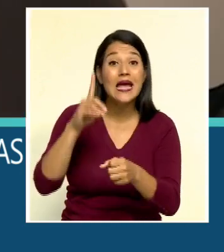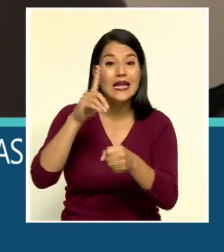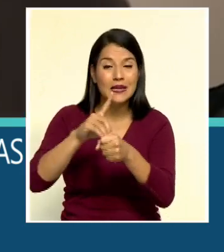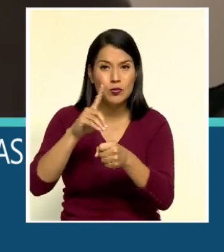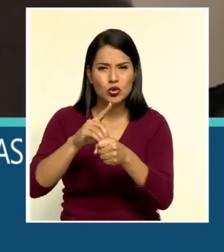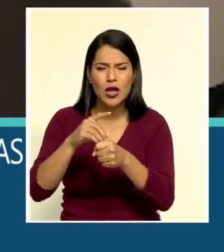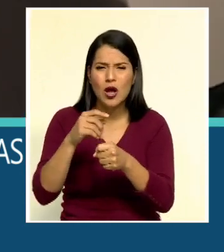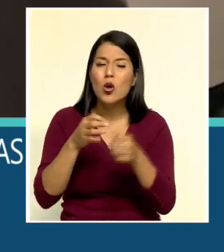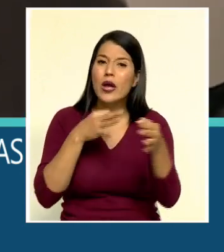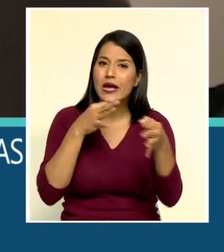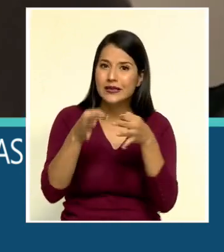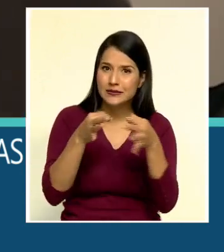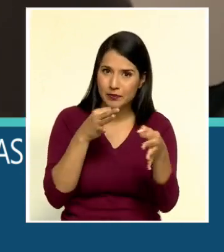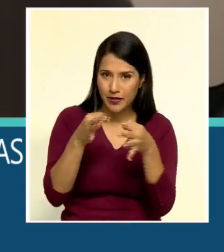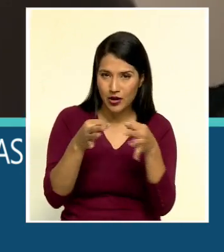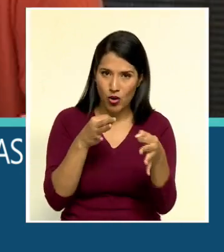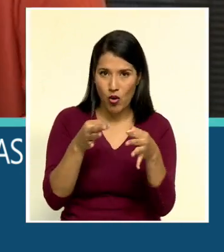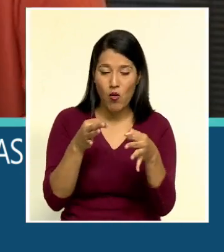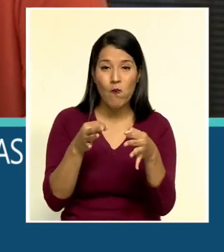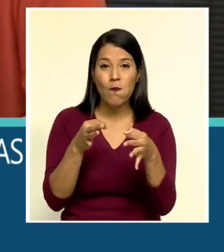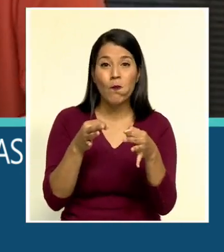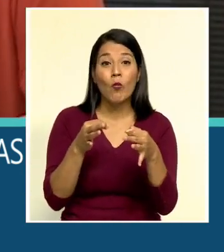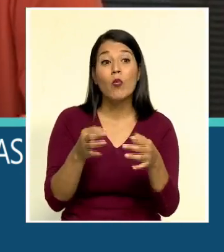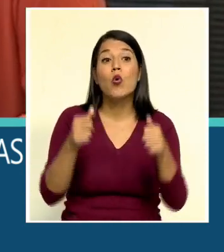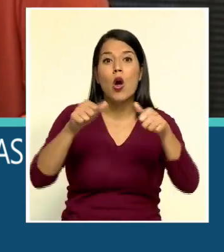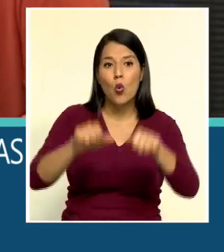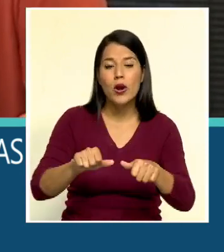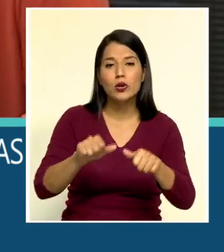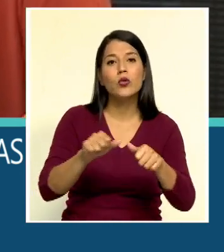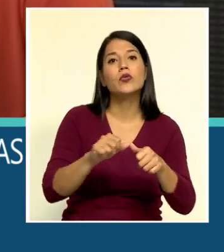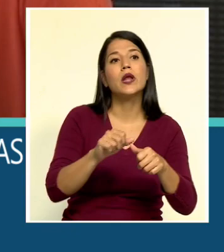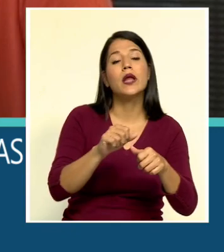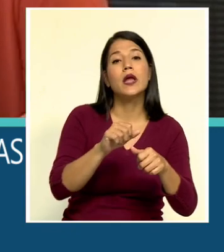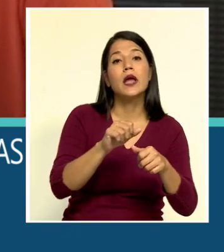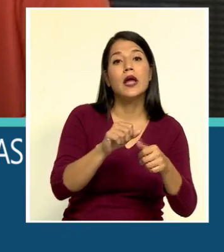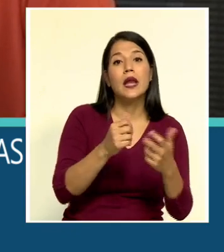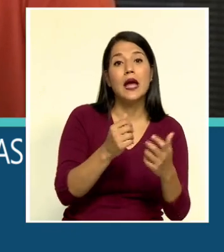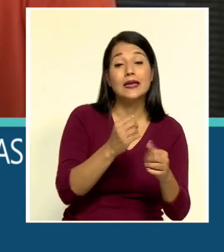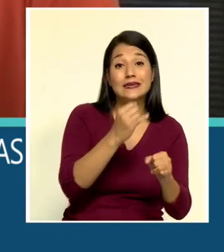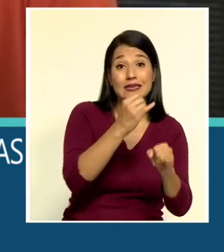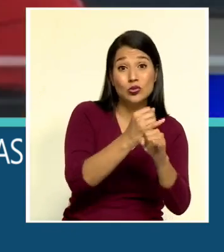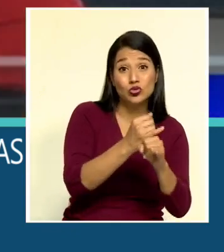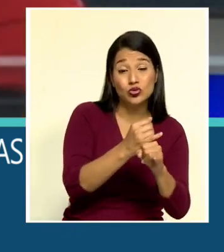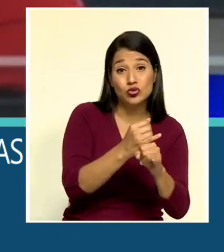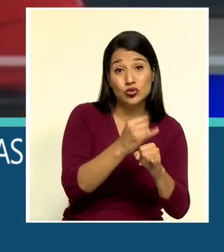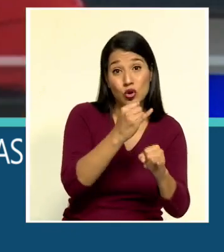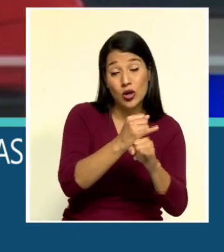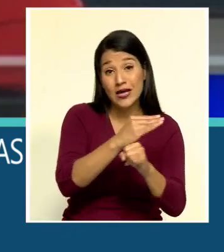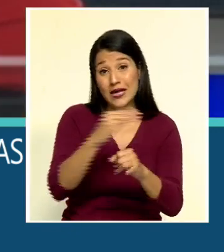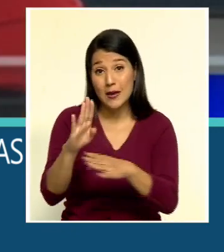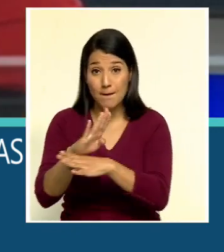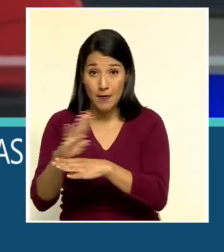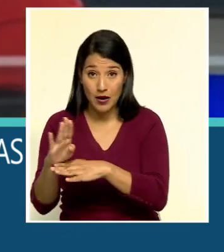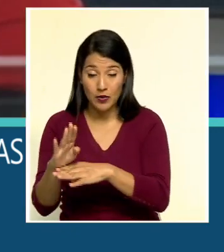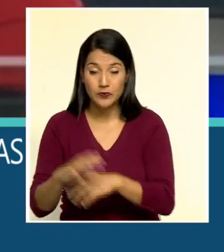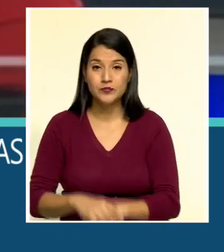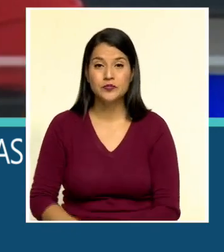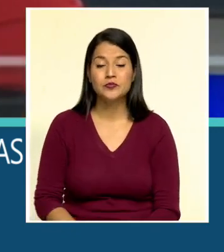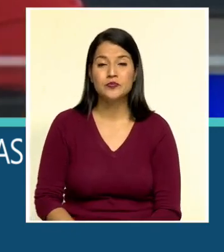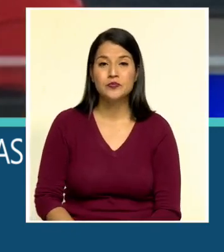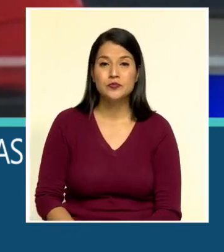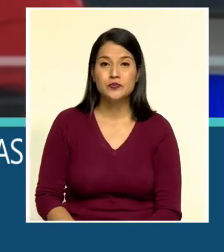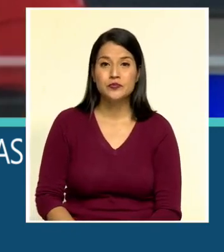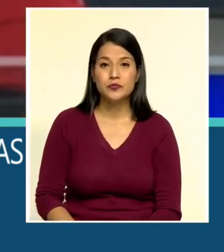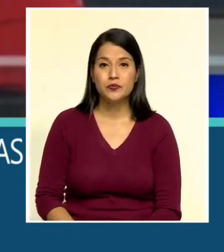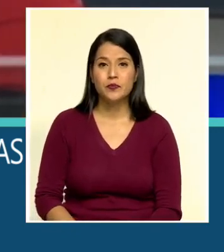explicó que sería una operación directa entre la respectiva operadora y la entidad financiera o incluso el prestamista.